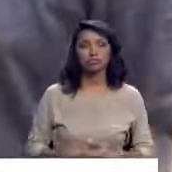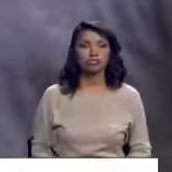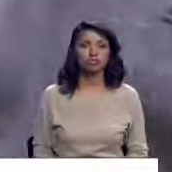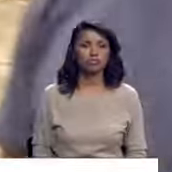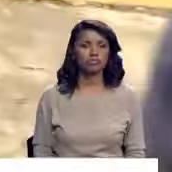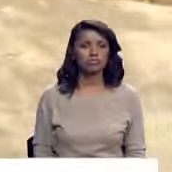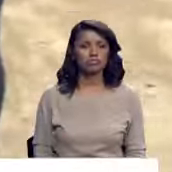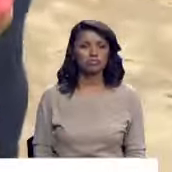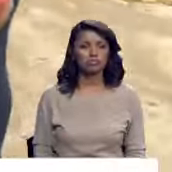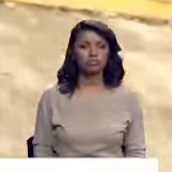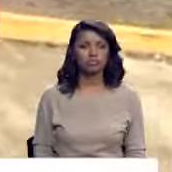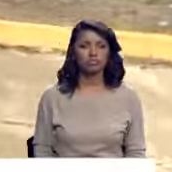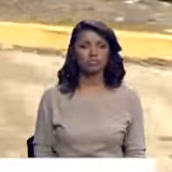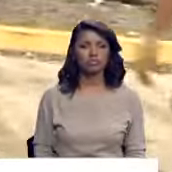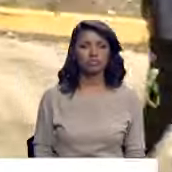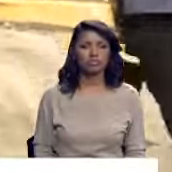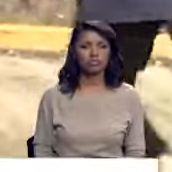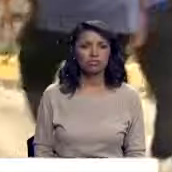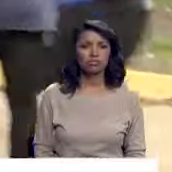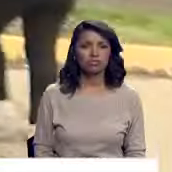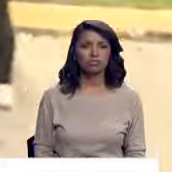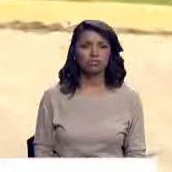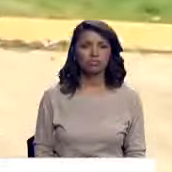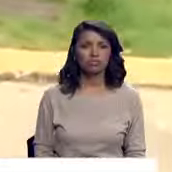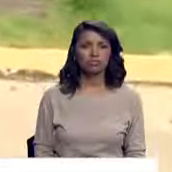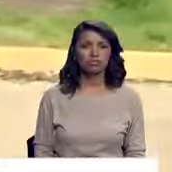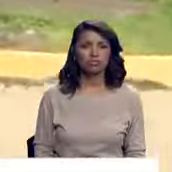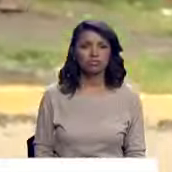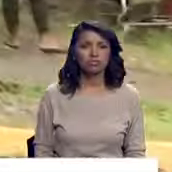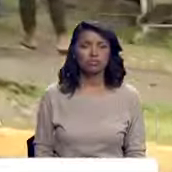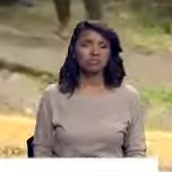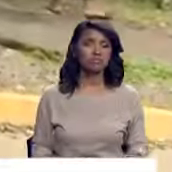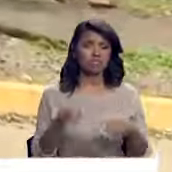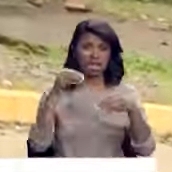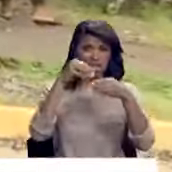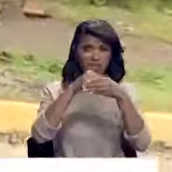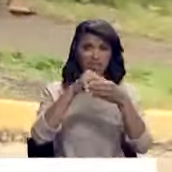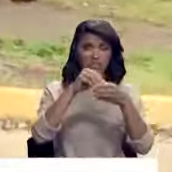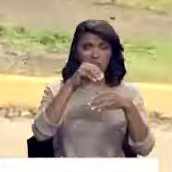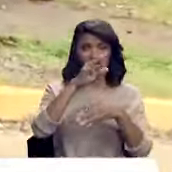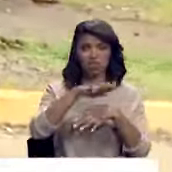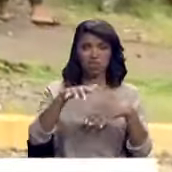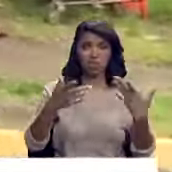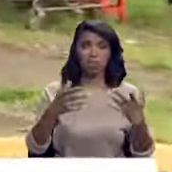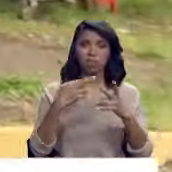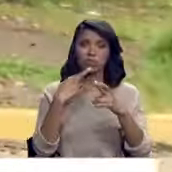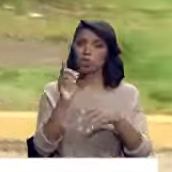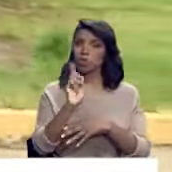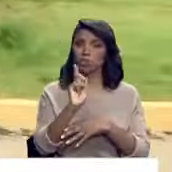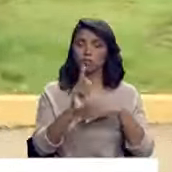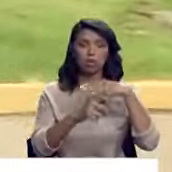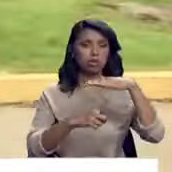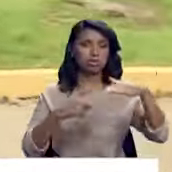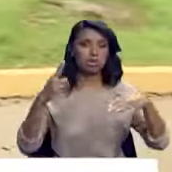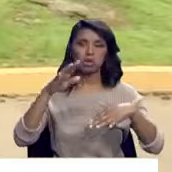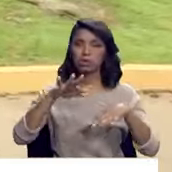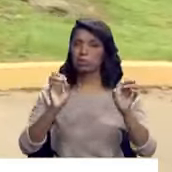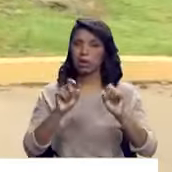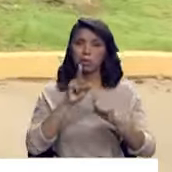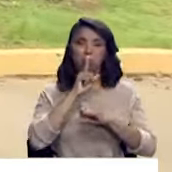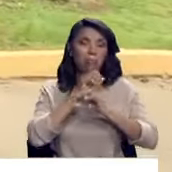hay información. Es lo que comúnmente nos están diciendo los padres. Se mantiene la clase, se mantiene todo. ¿No han evacuado? No los han evacuado. Hasta el momento no se